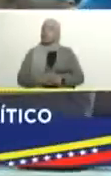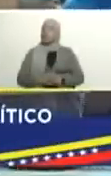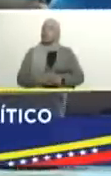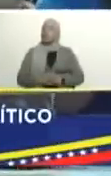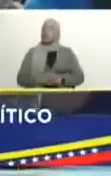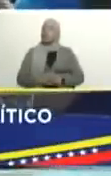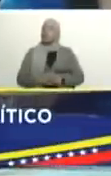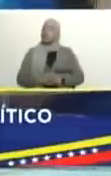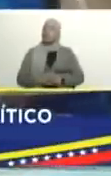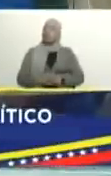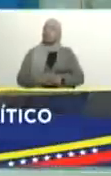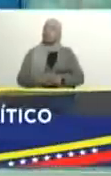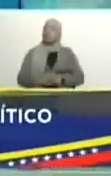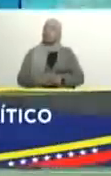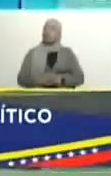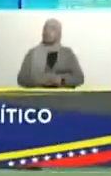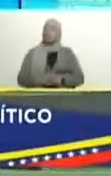Es mucho decir